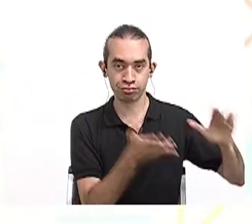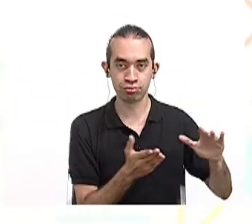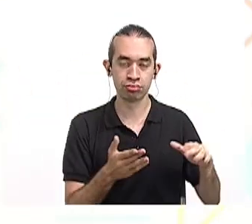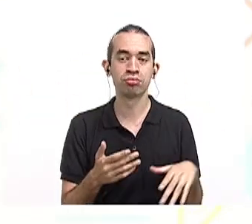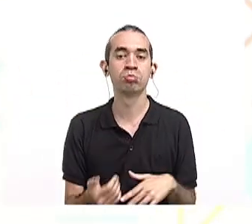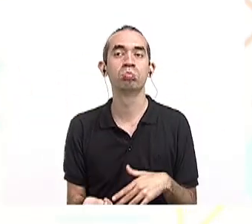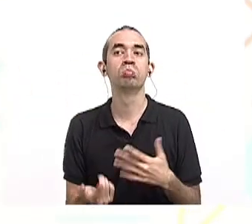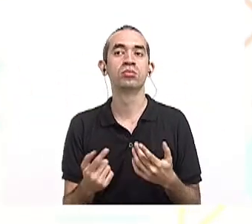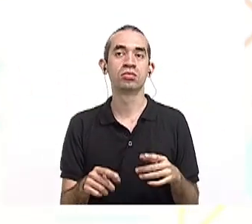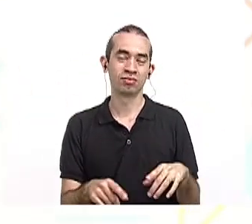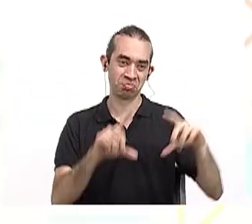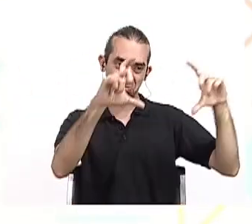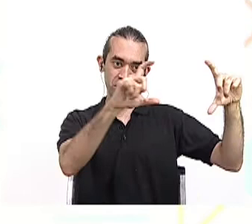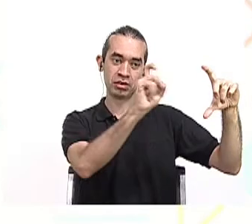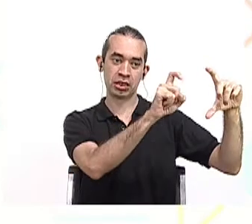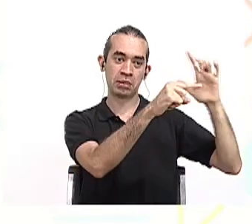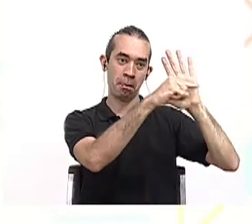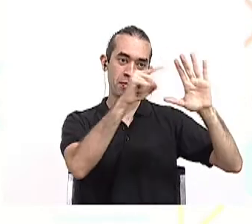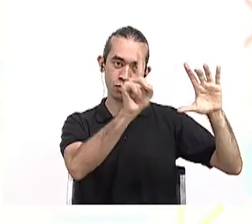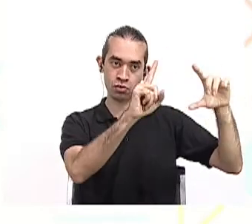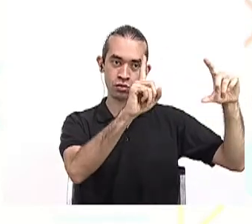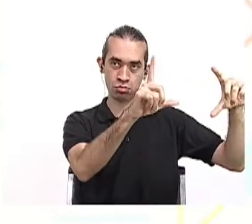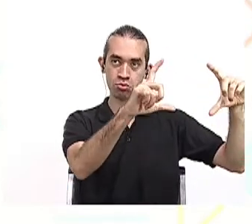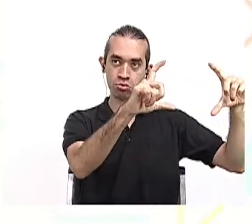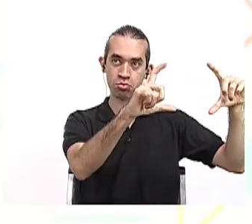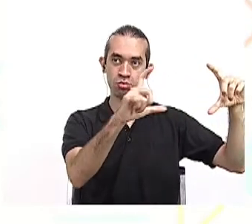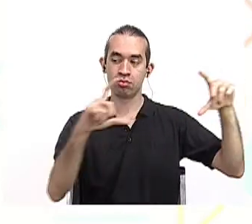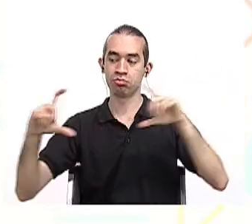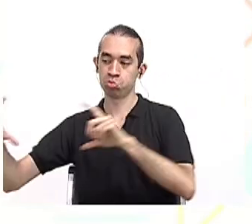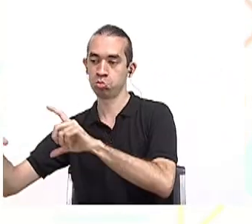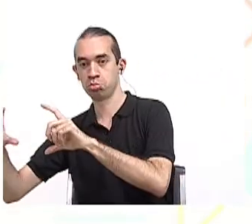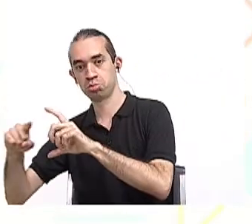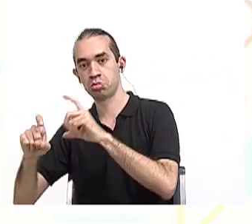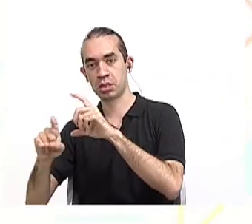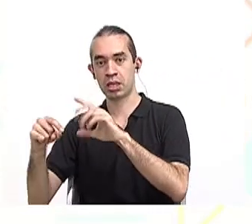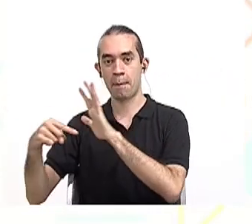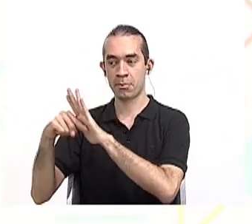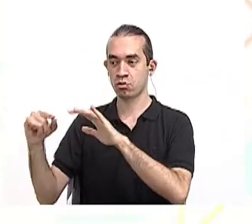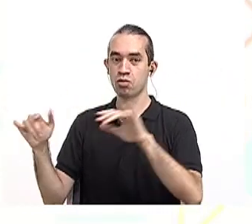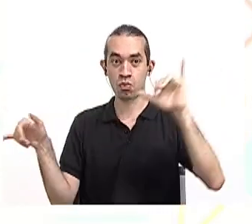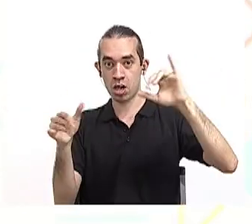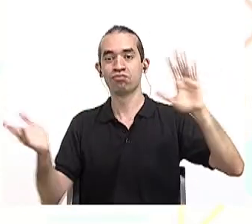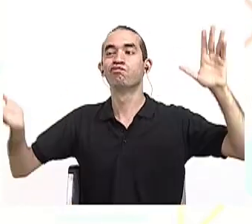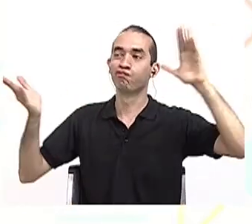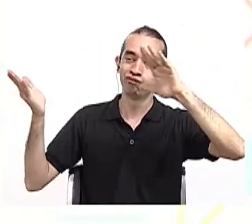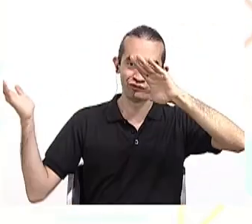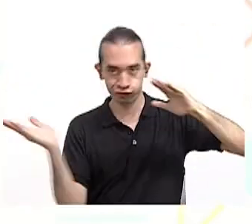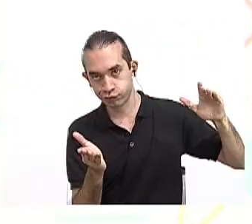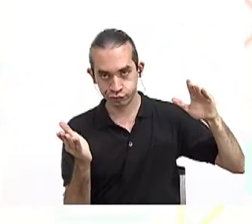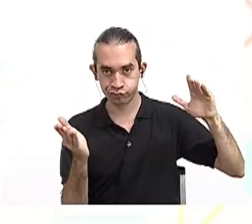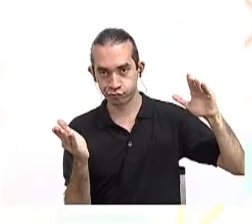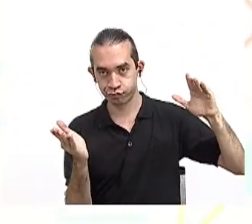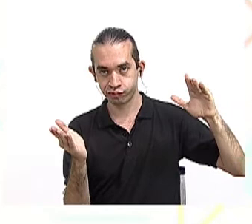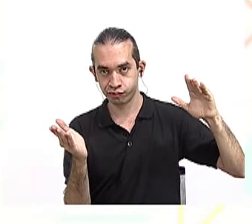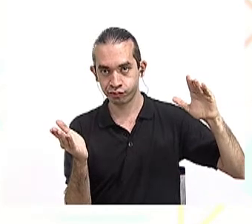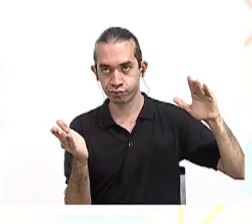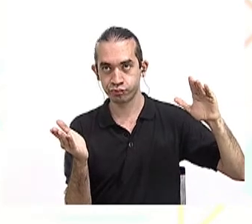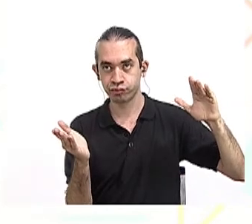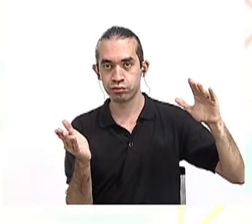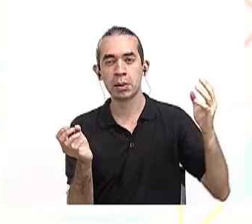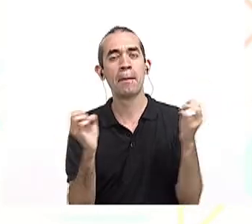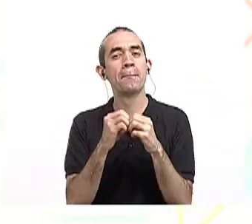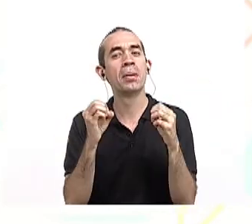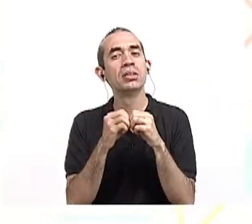Así, el x menos 1, muy bien, se va a cancelar con el x menos 1. ¿Qué